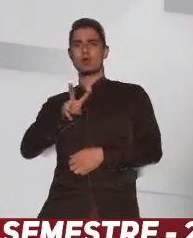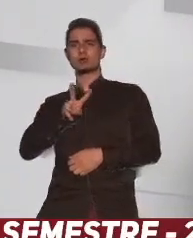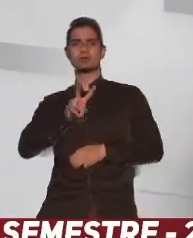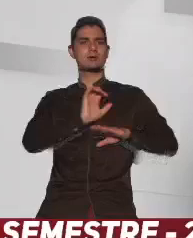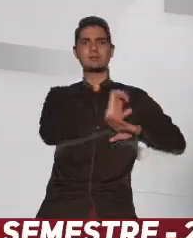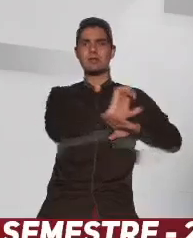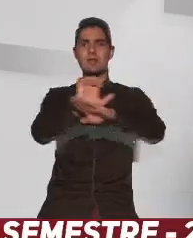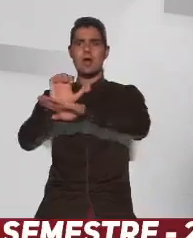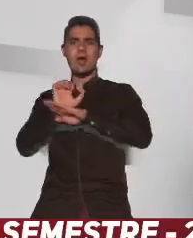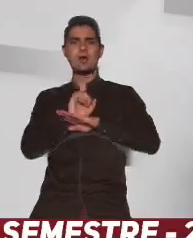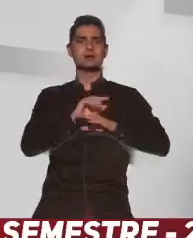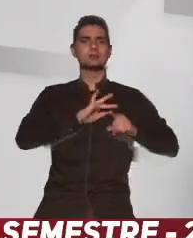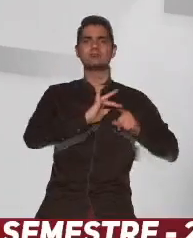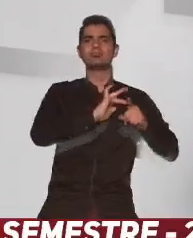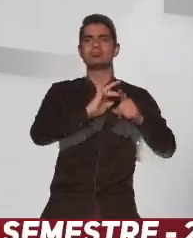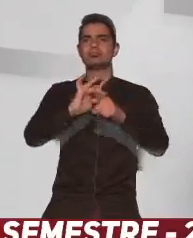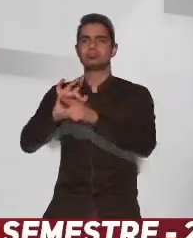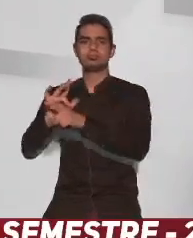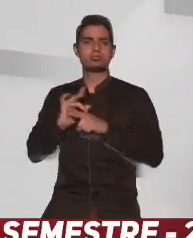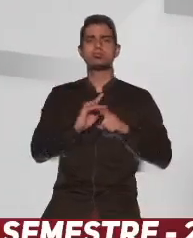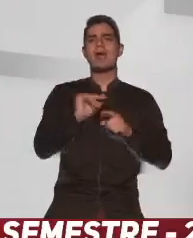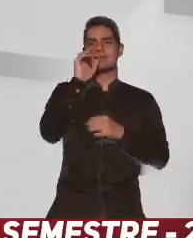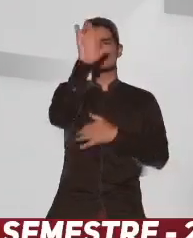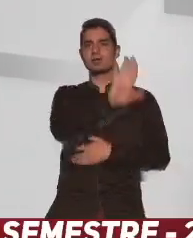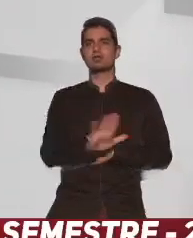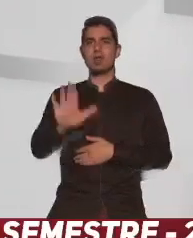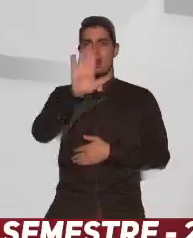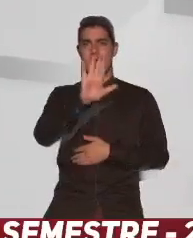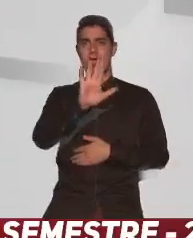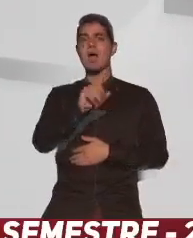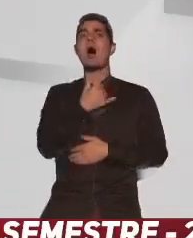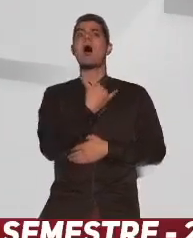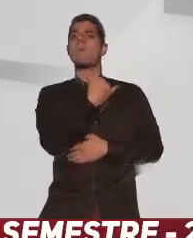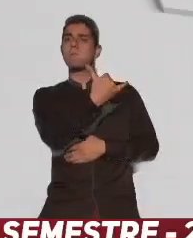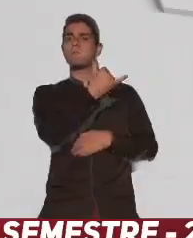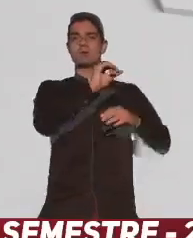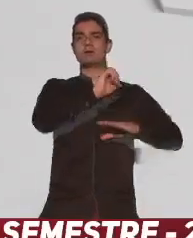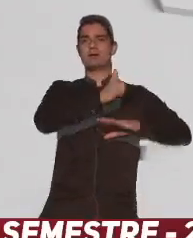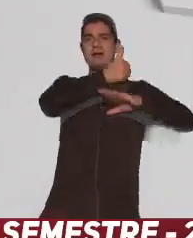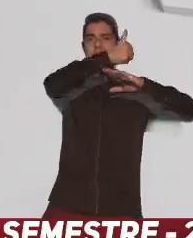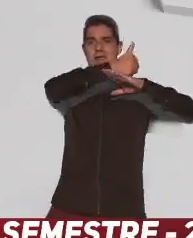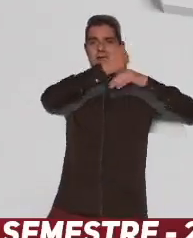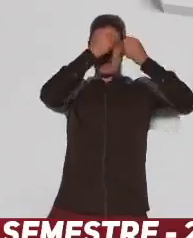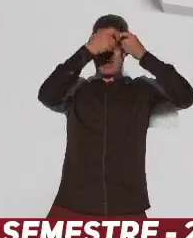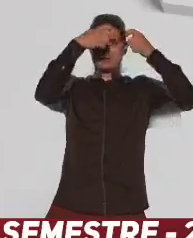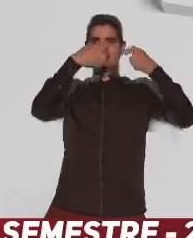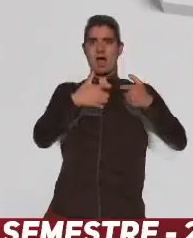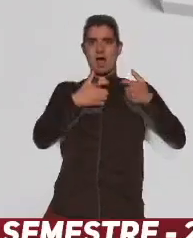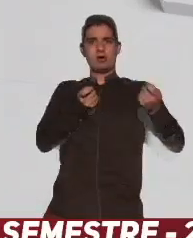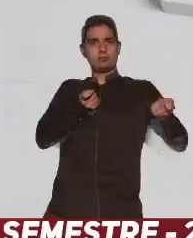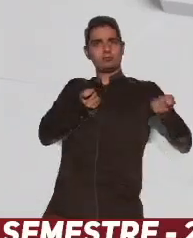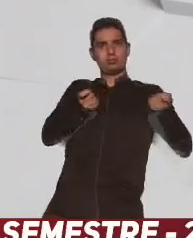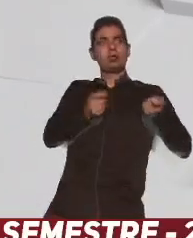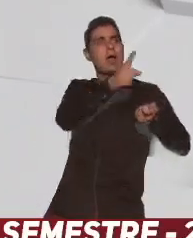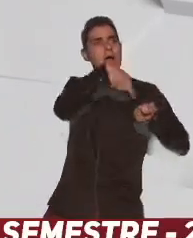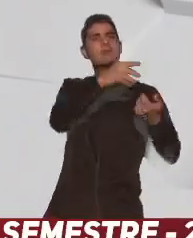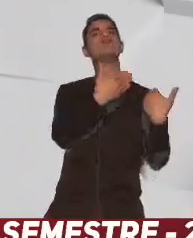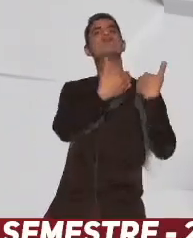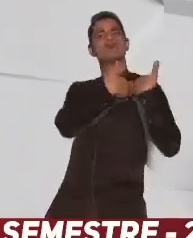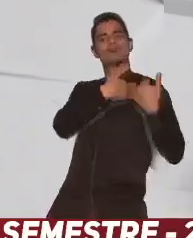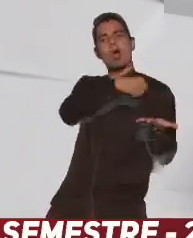direccionamiento de la Jefatura de Estado Mayor Generador de Fuerza, al compromiso de los señores ordenadores del gasto, se logró comprometer